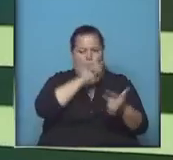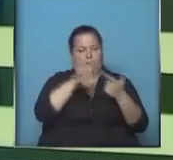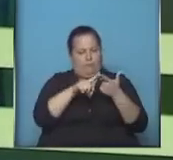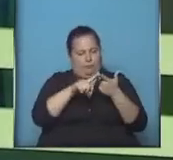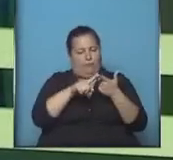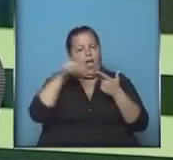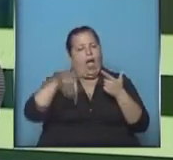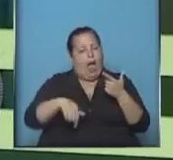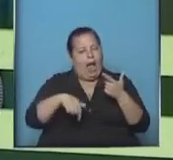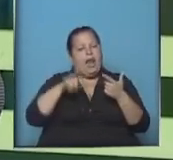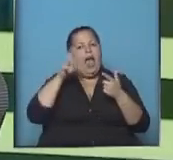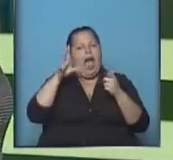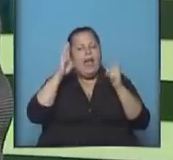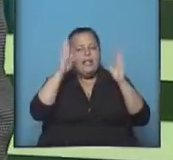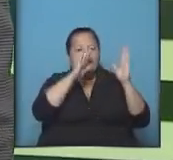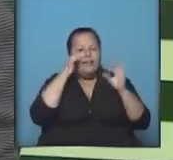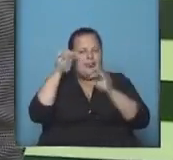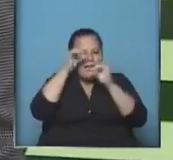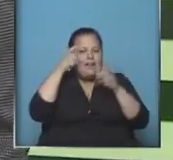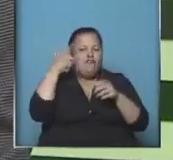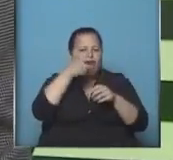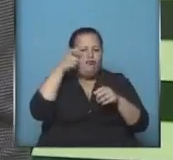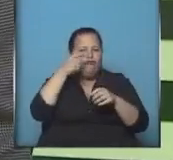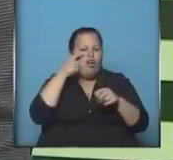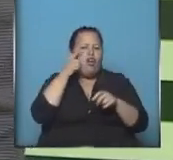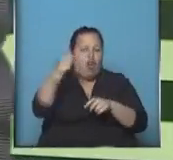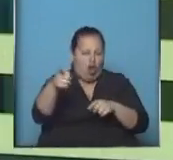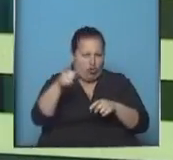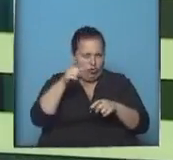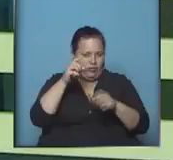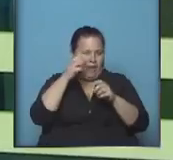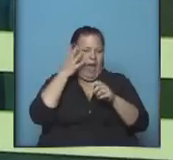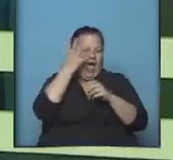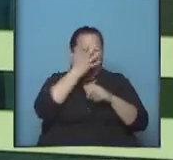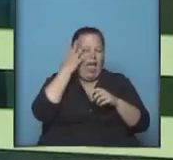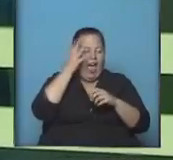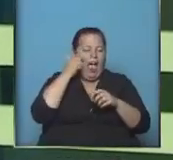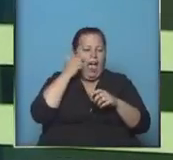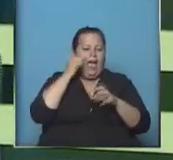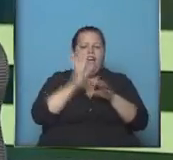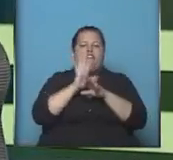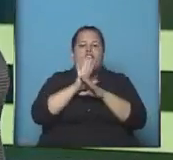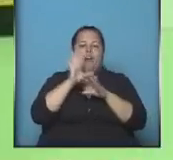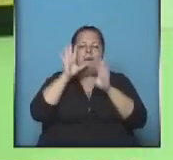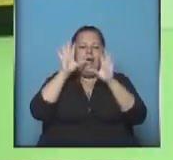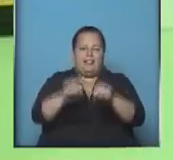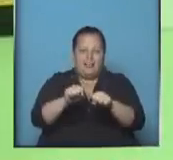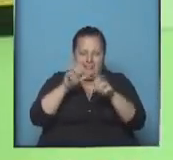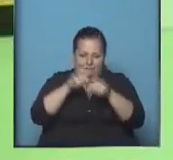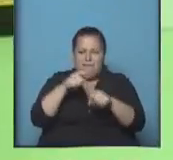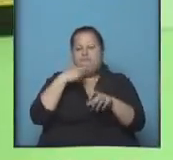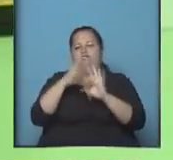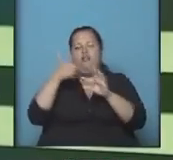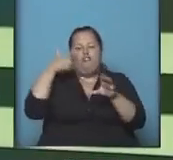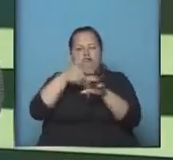hay hoy áreas de fotocoagulación de radio láser previene las áreas de cauterizar avisará